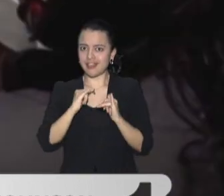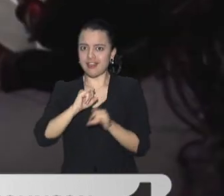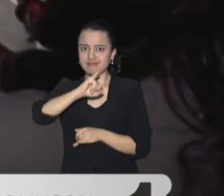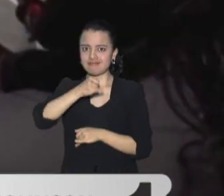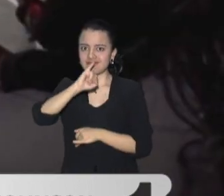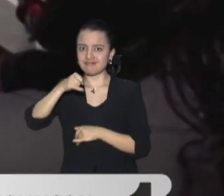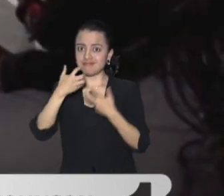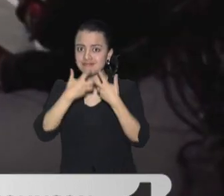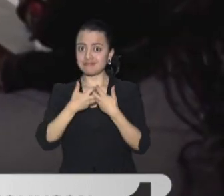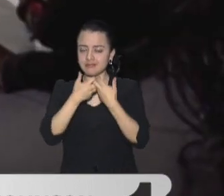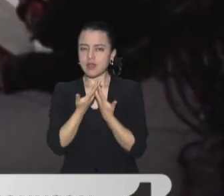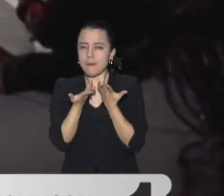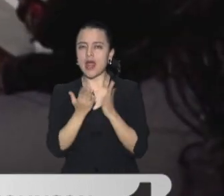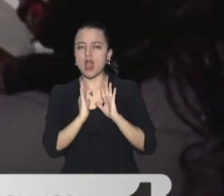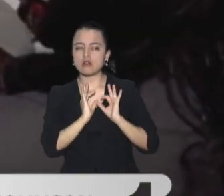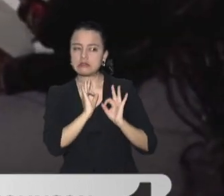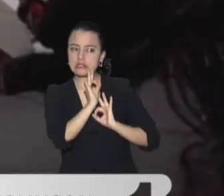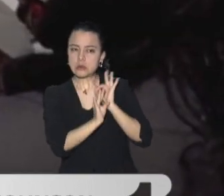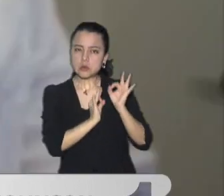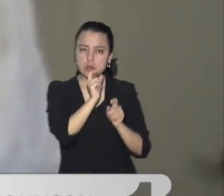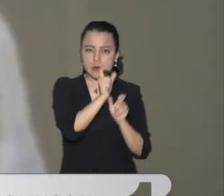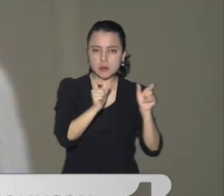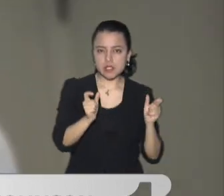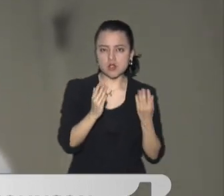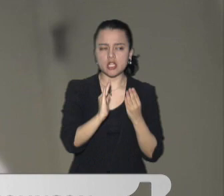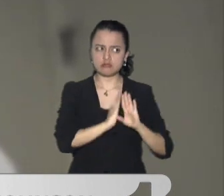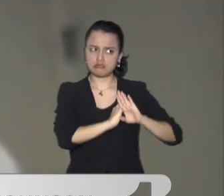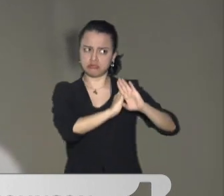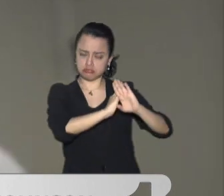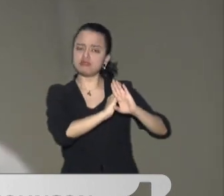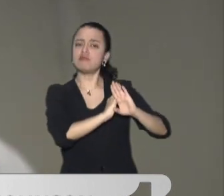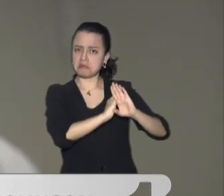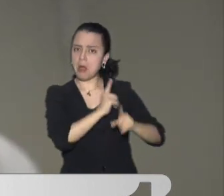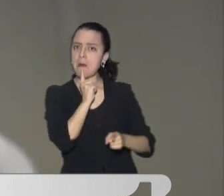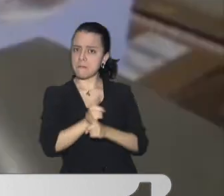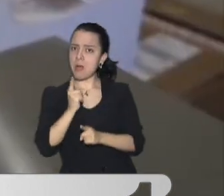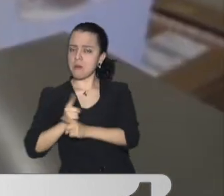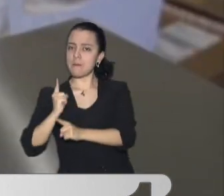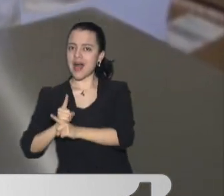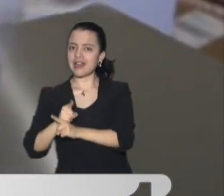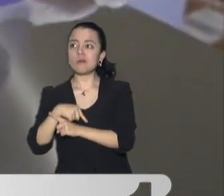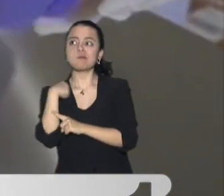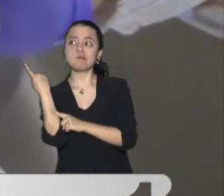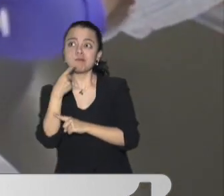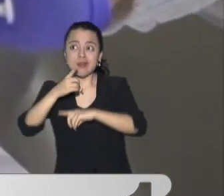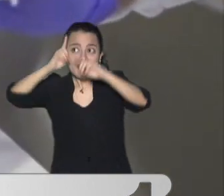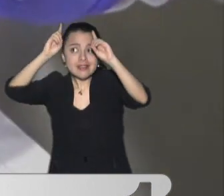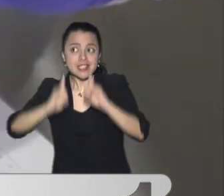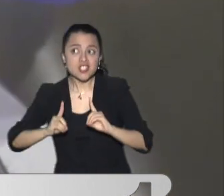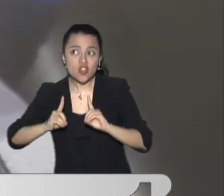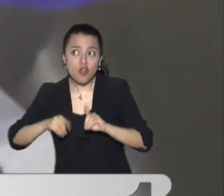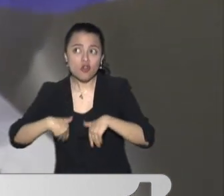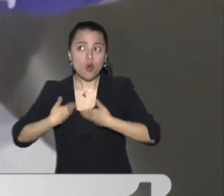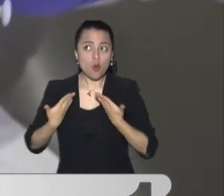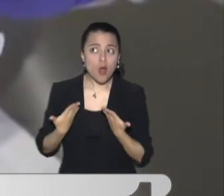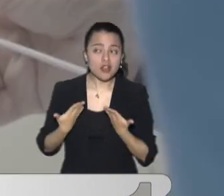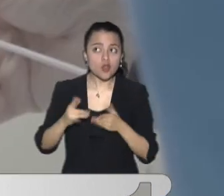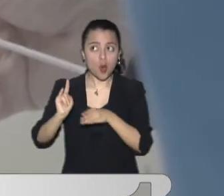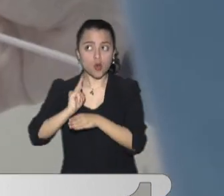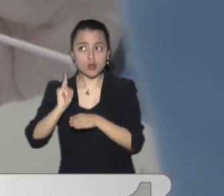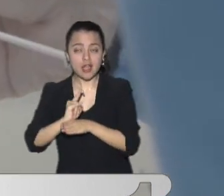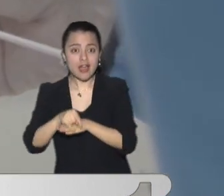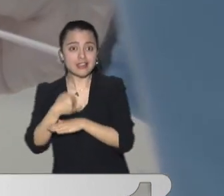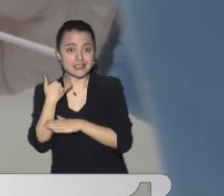se otorga protección contra el COVID-19, una conclusión que sienta las bases para una decisión final sobre el fármaco, cuyo